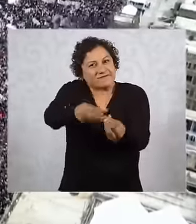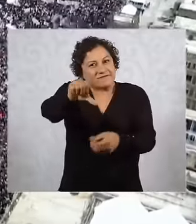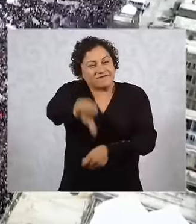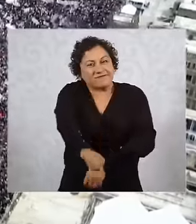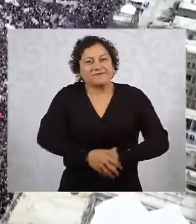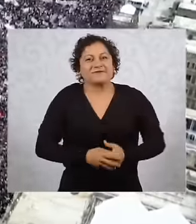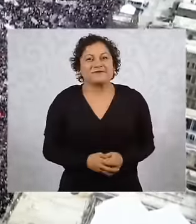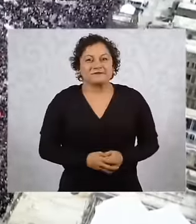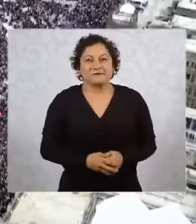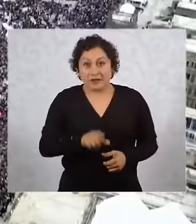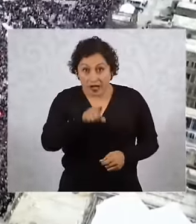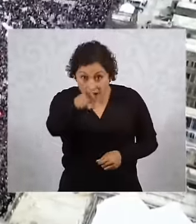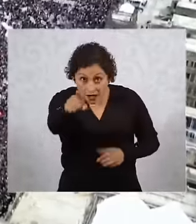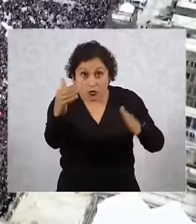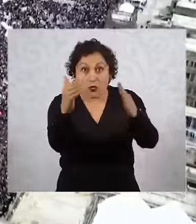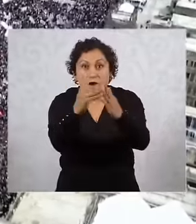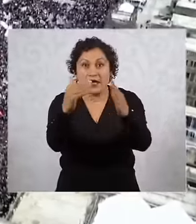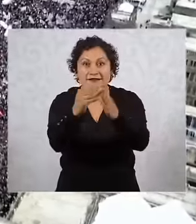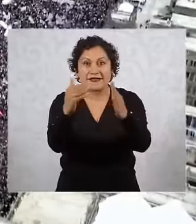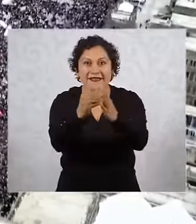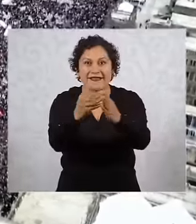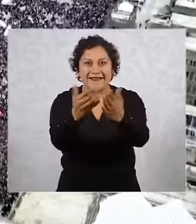allá en tu casa,